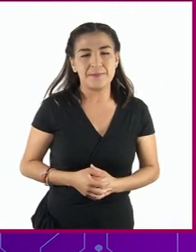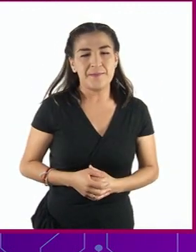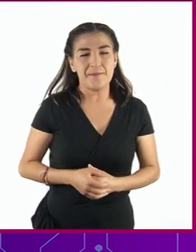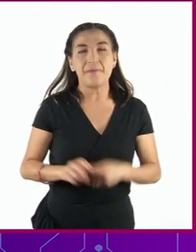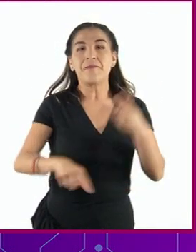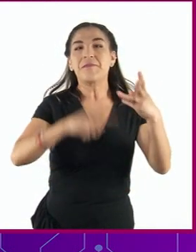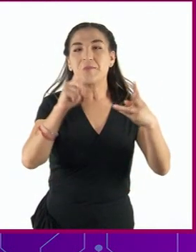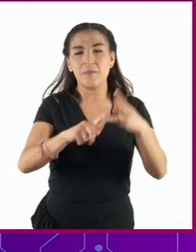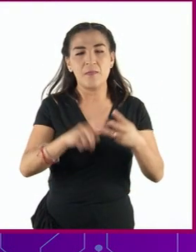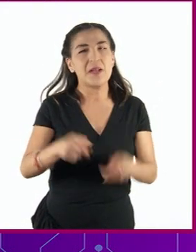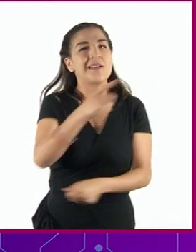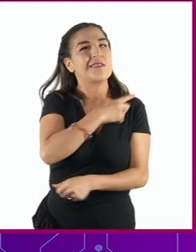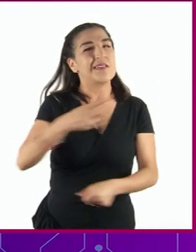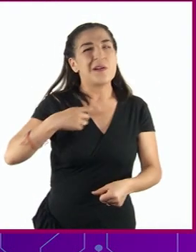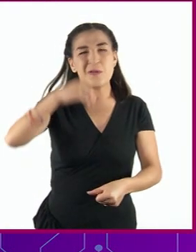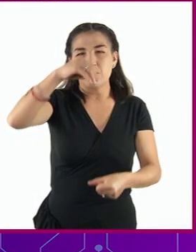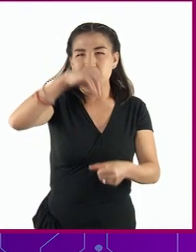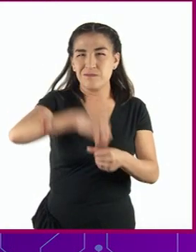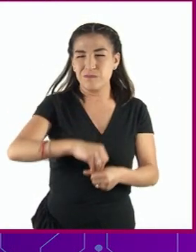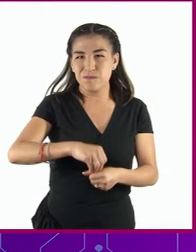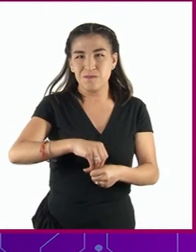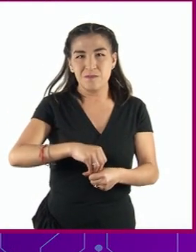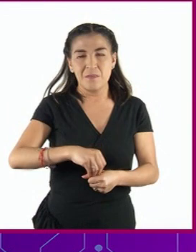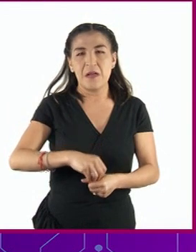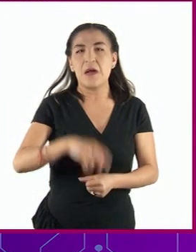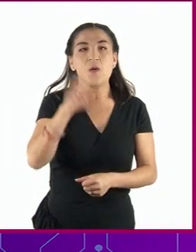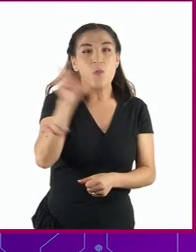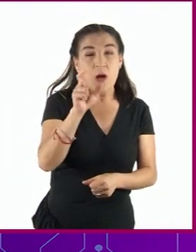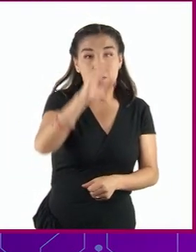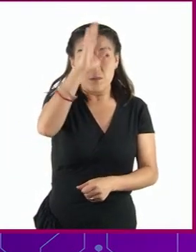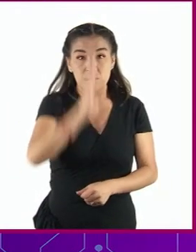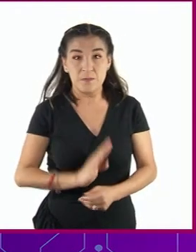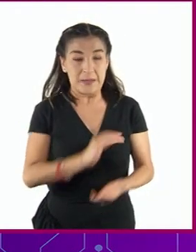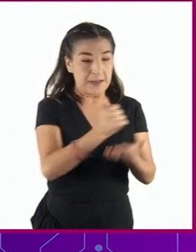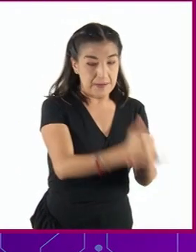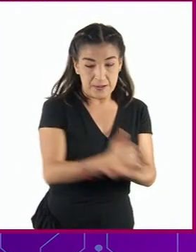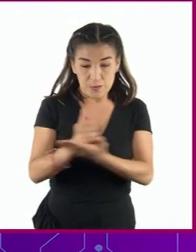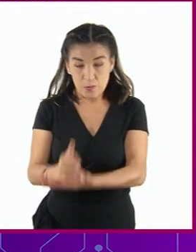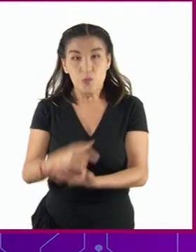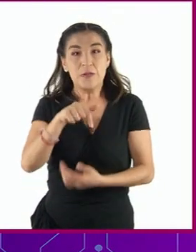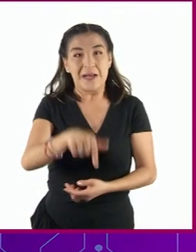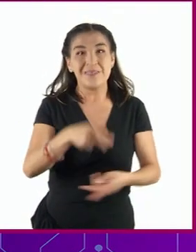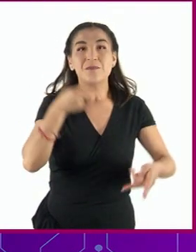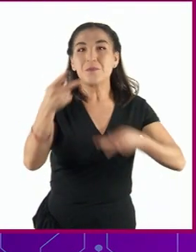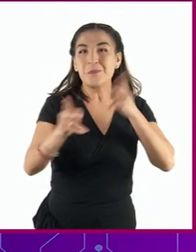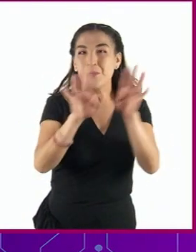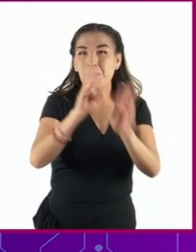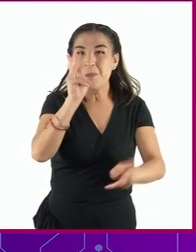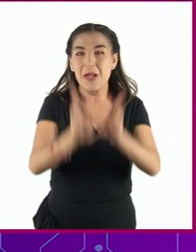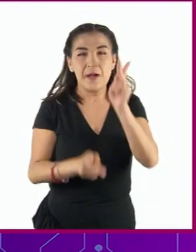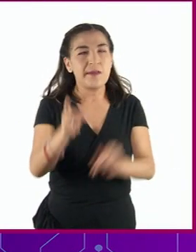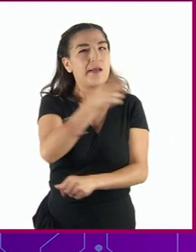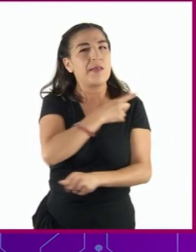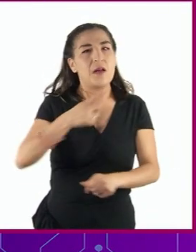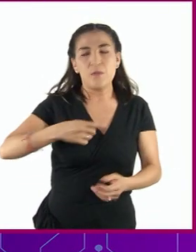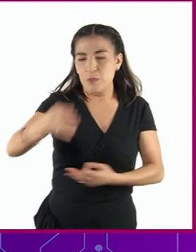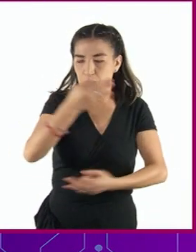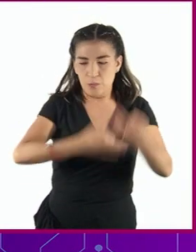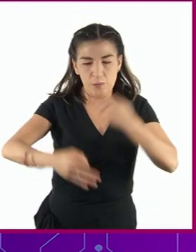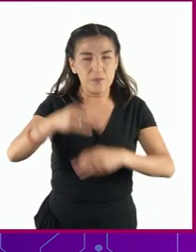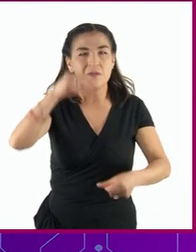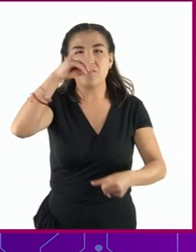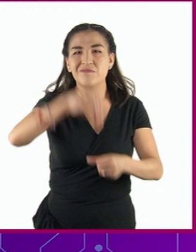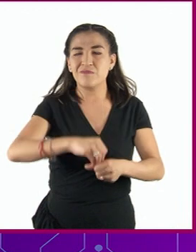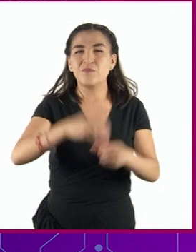3. Confidencialidad. Durante la mediación, las y los participantes mantienen la privacidad más absoluta